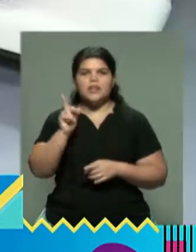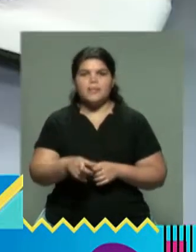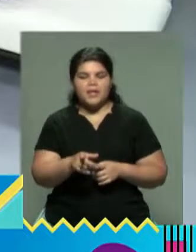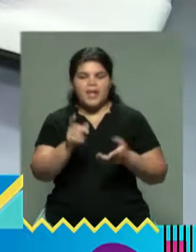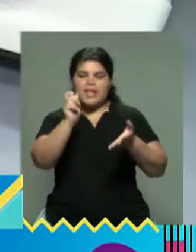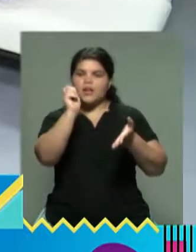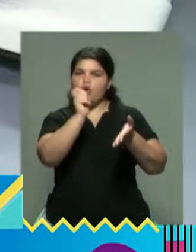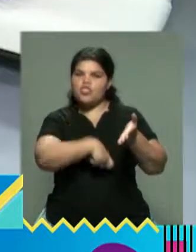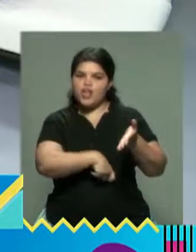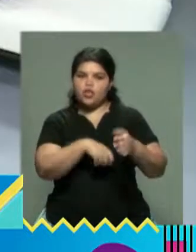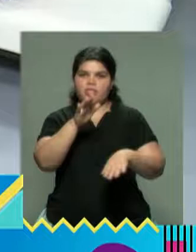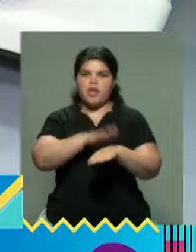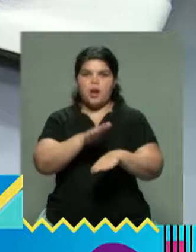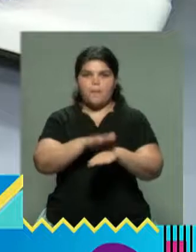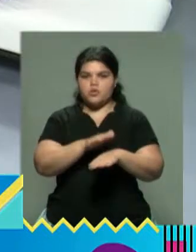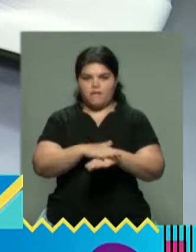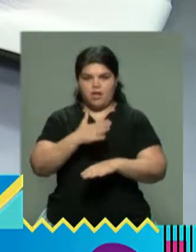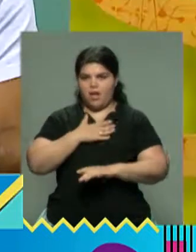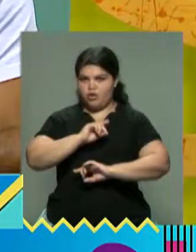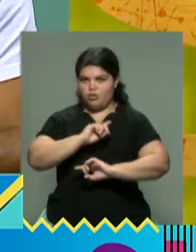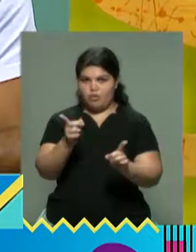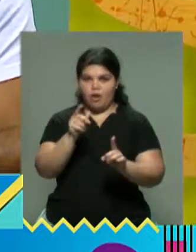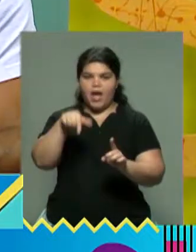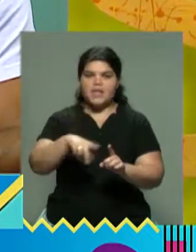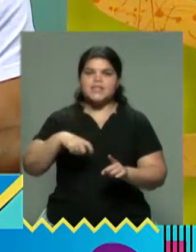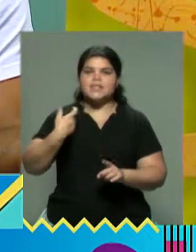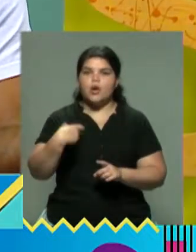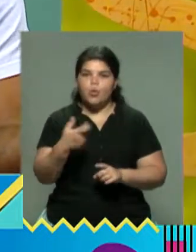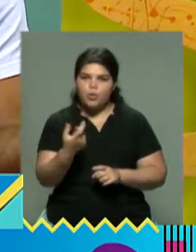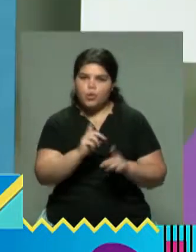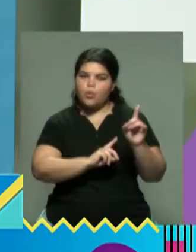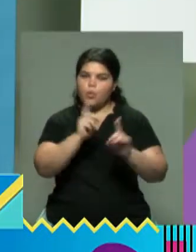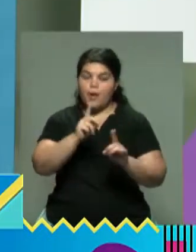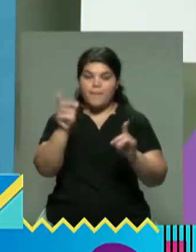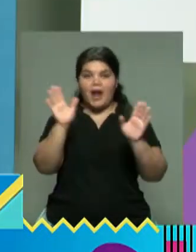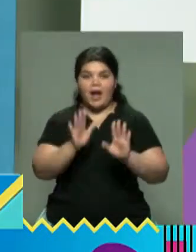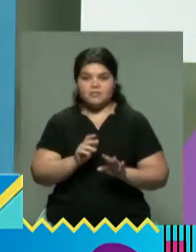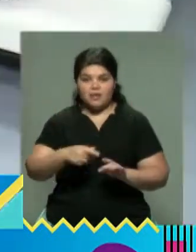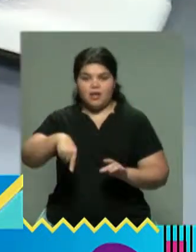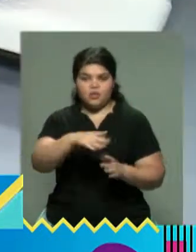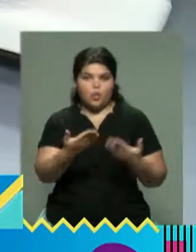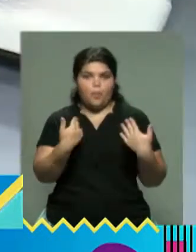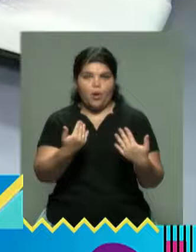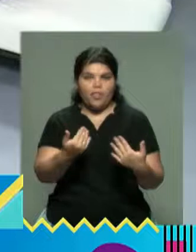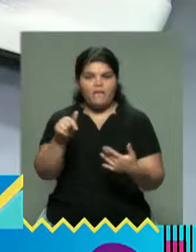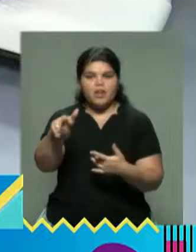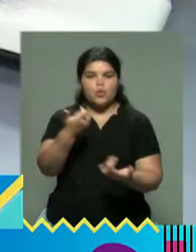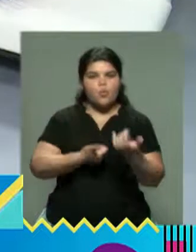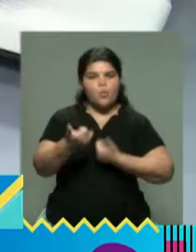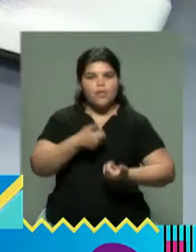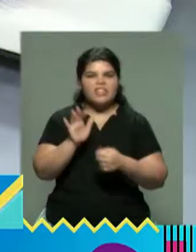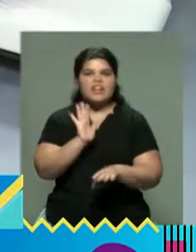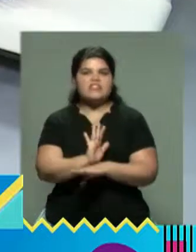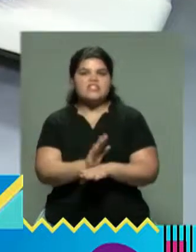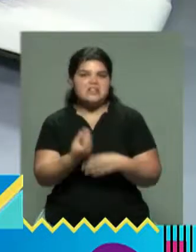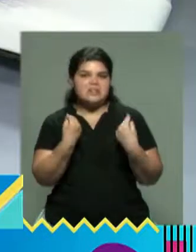deslinde de responsabilidades, los seguros, para poder realizar estas actividades. Cuéntanos un poquito acerca de eso, qué significa